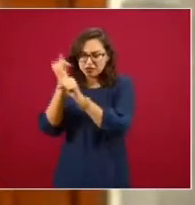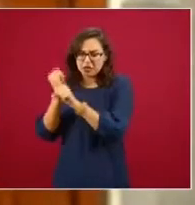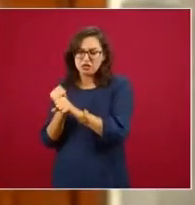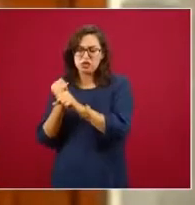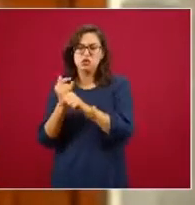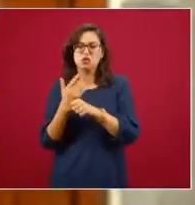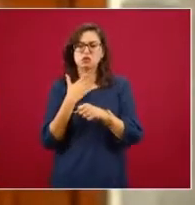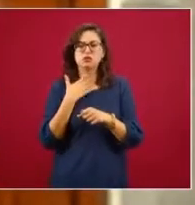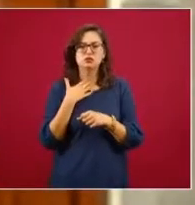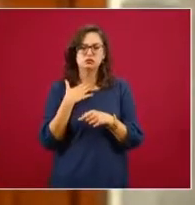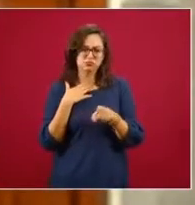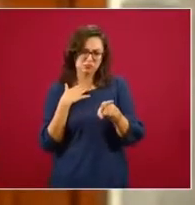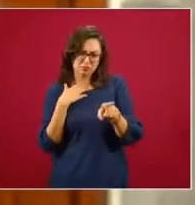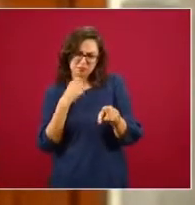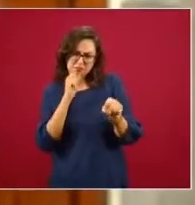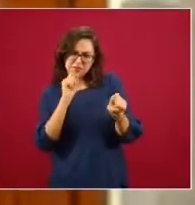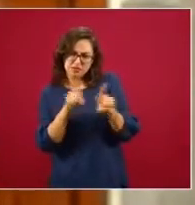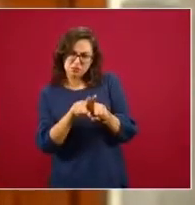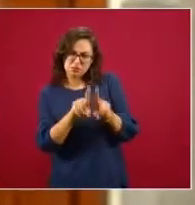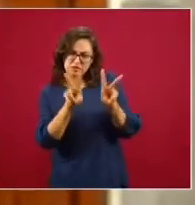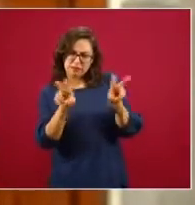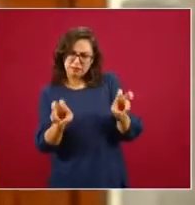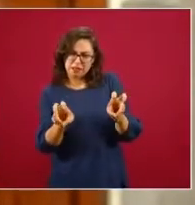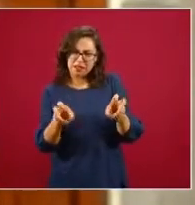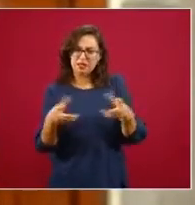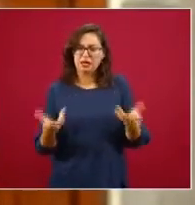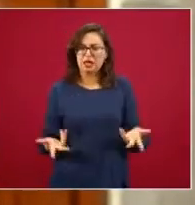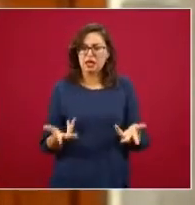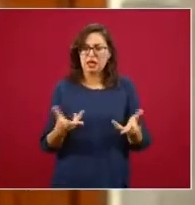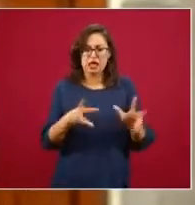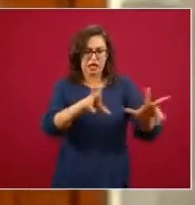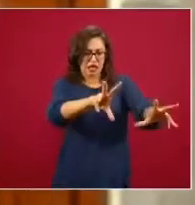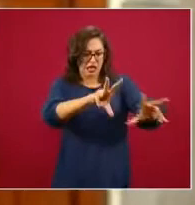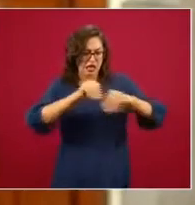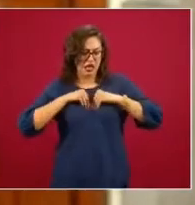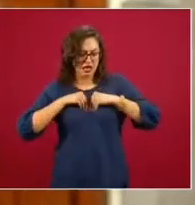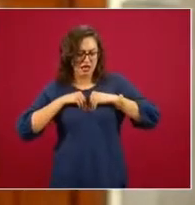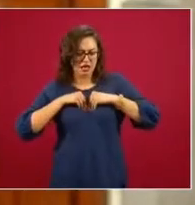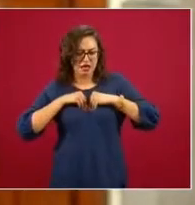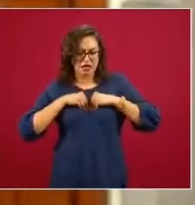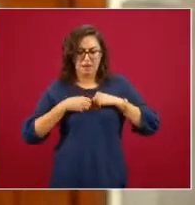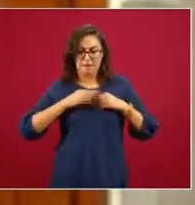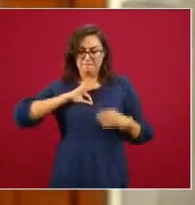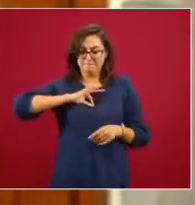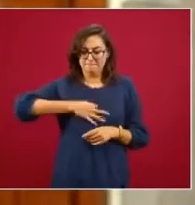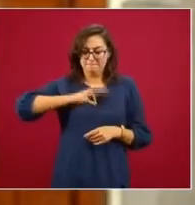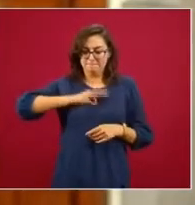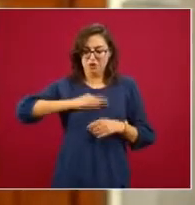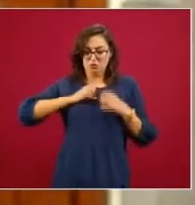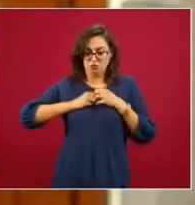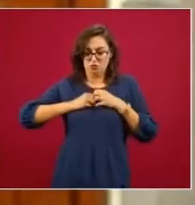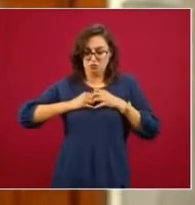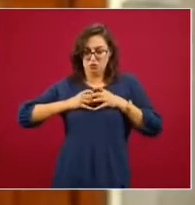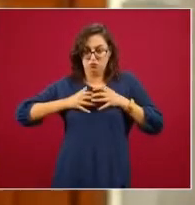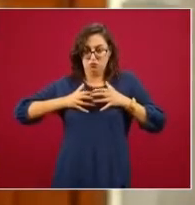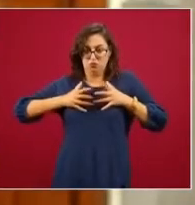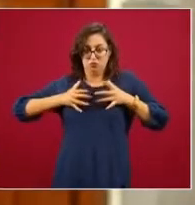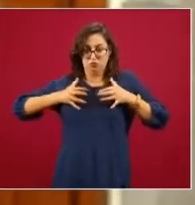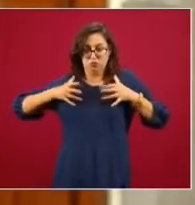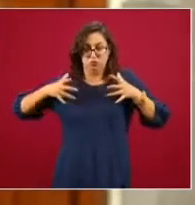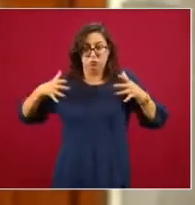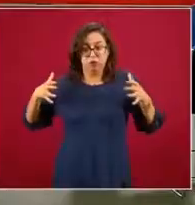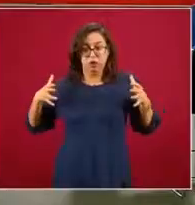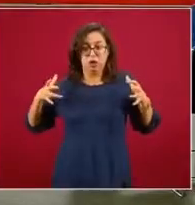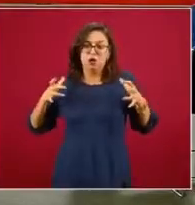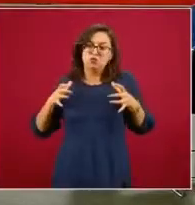a esto que pregunta, es decir, si la carga viral en un momento determinado influye sobre la gravedad